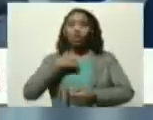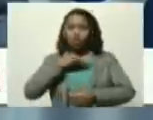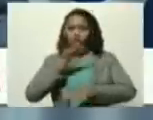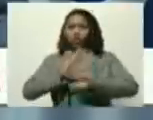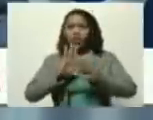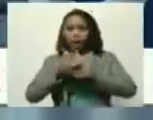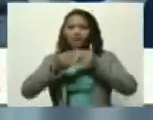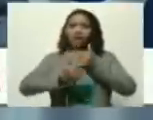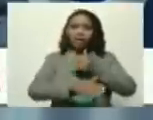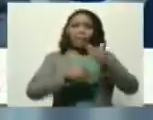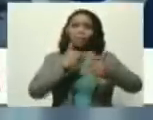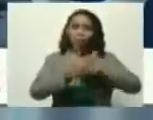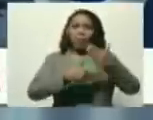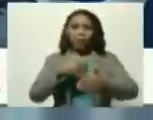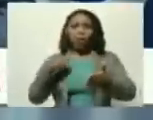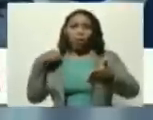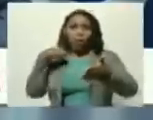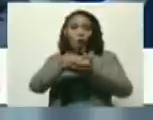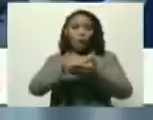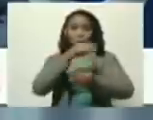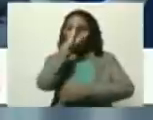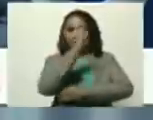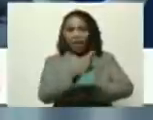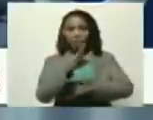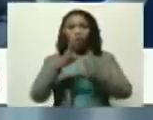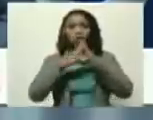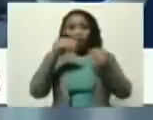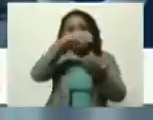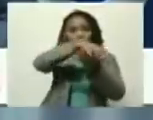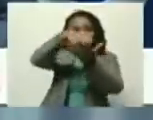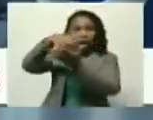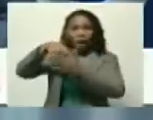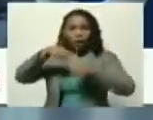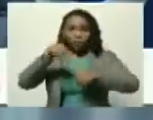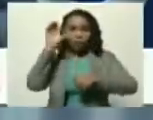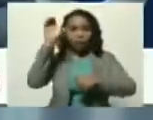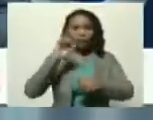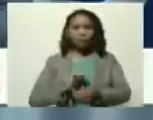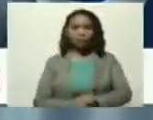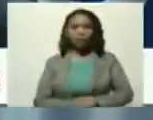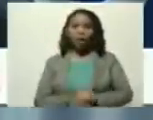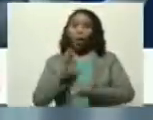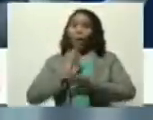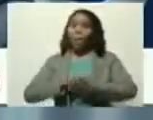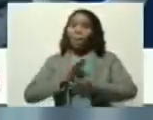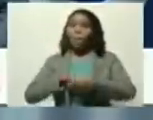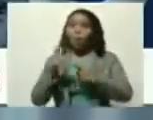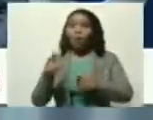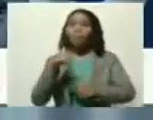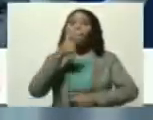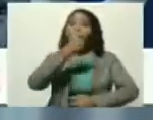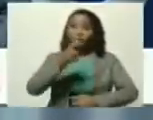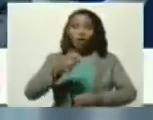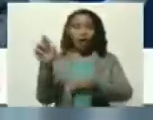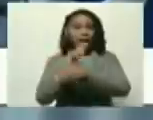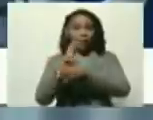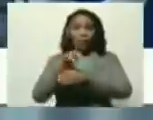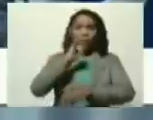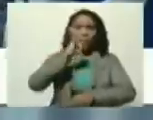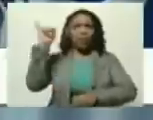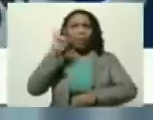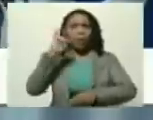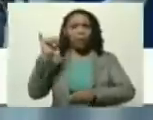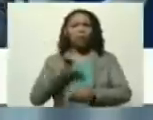o sea, se han dado golpes certeros en todos los estados del país. Porque la gente denuncia rápidamente